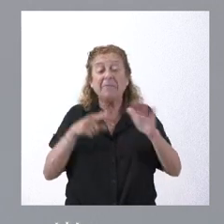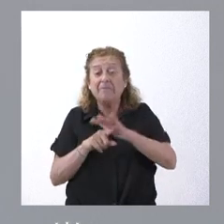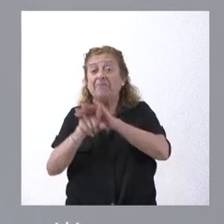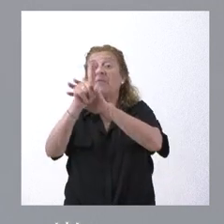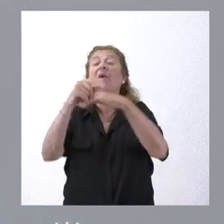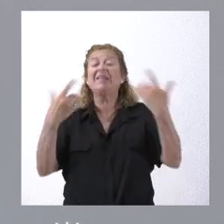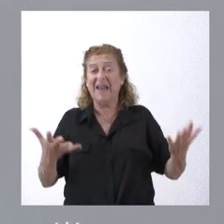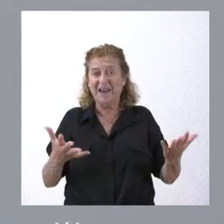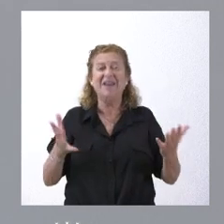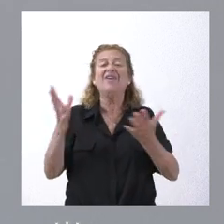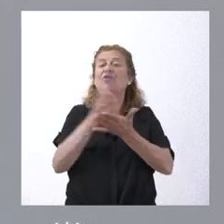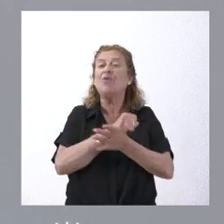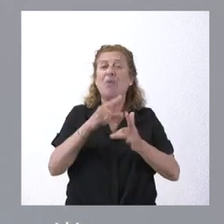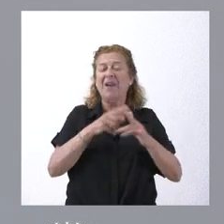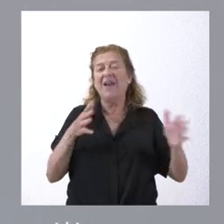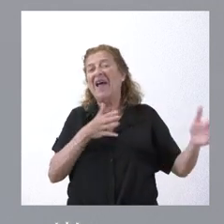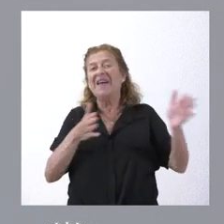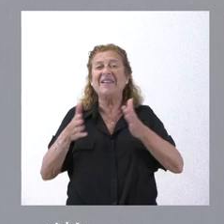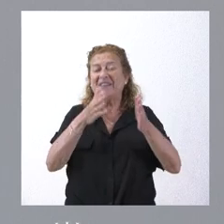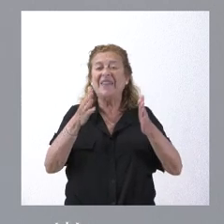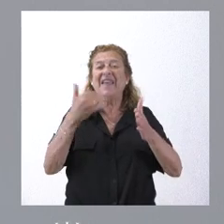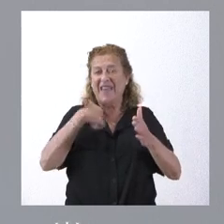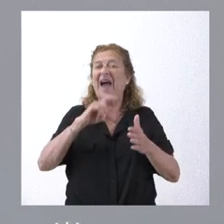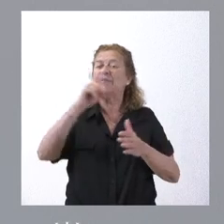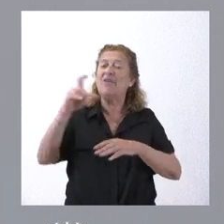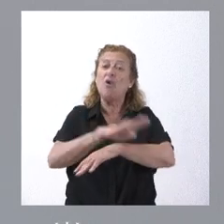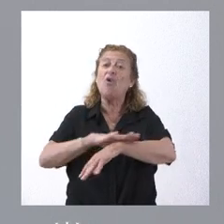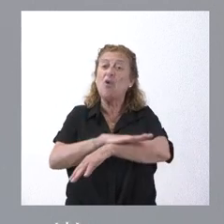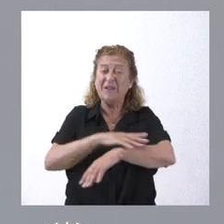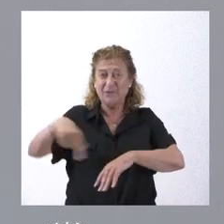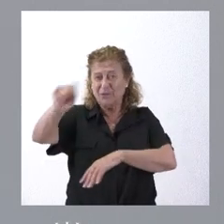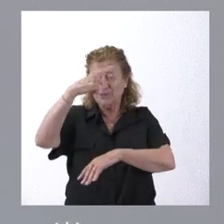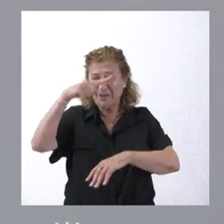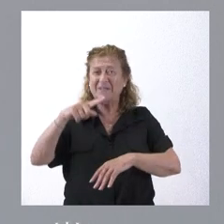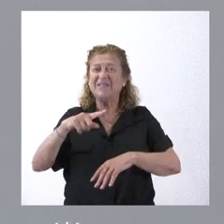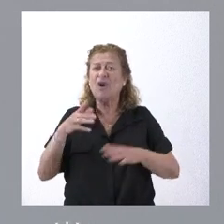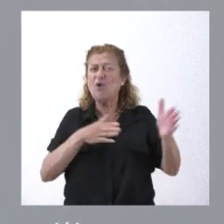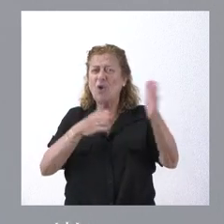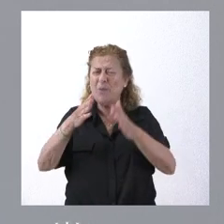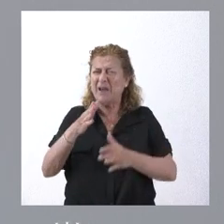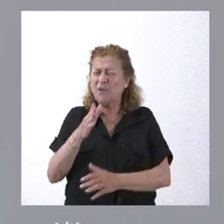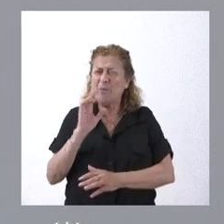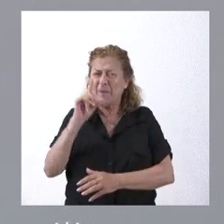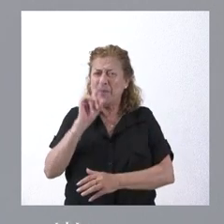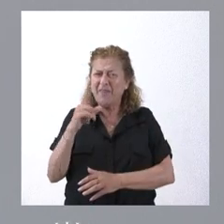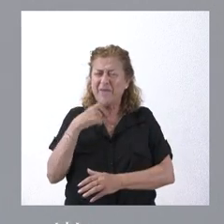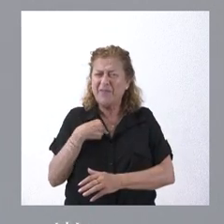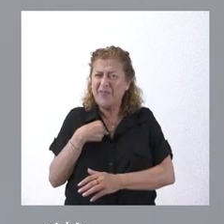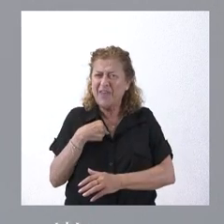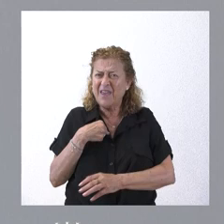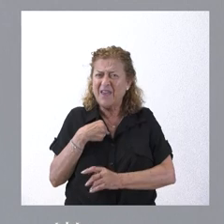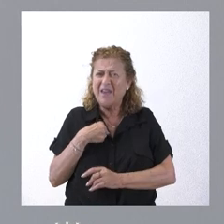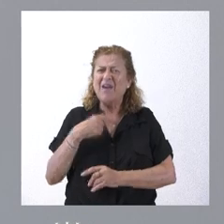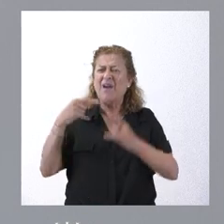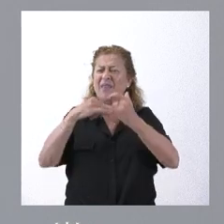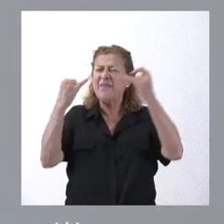En todo caso, lo que es la senda de déficit sí se comunicó por parte del Gobierno. Que ustedes saben que la senda que se comunicó, creo recordar de memoria, era un